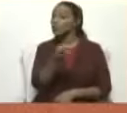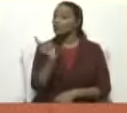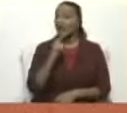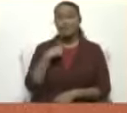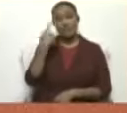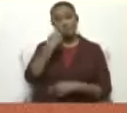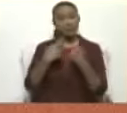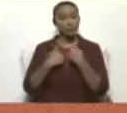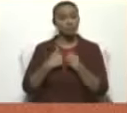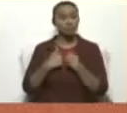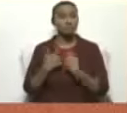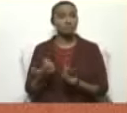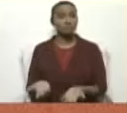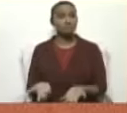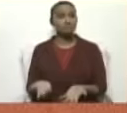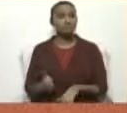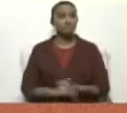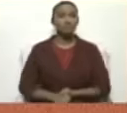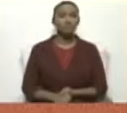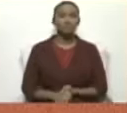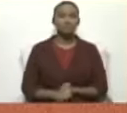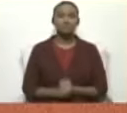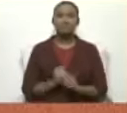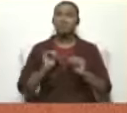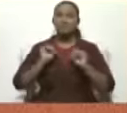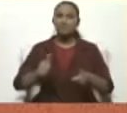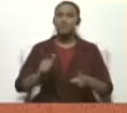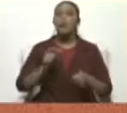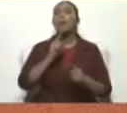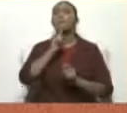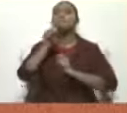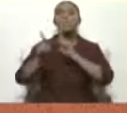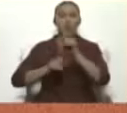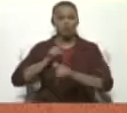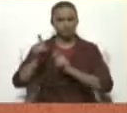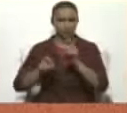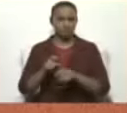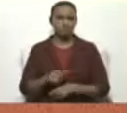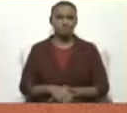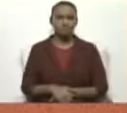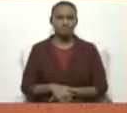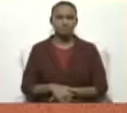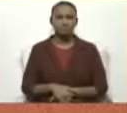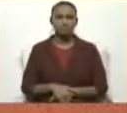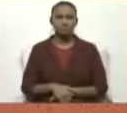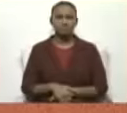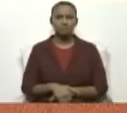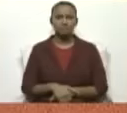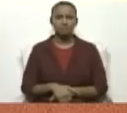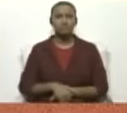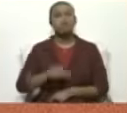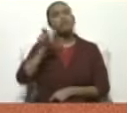favor. Vamos al ciclo de preguntas con Iliani Hernández por